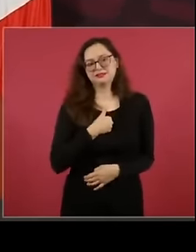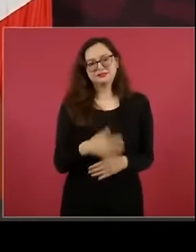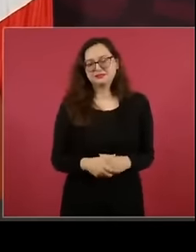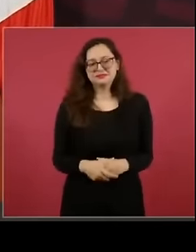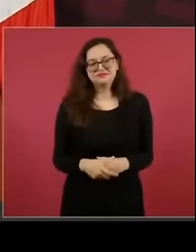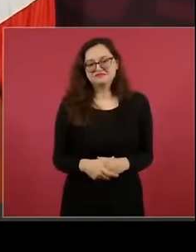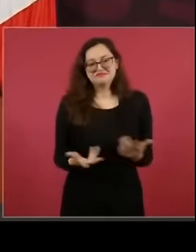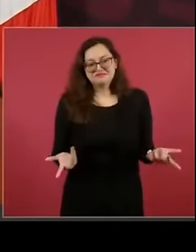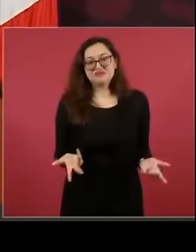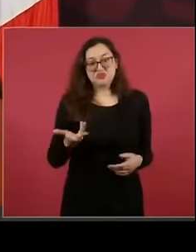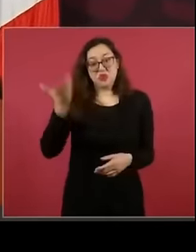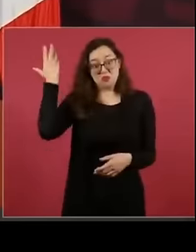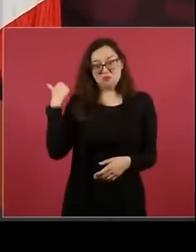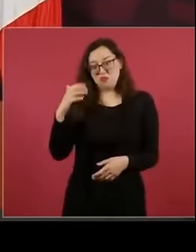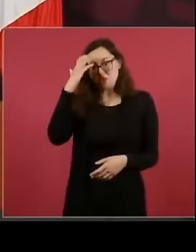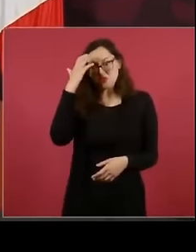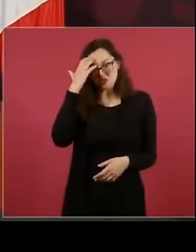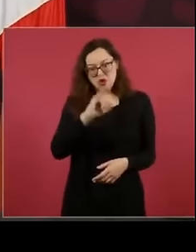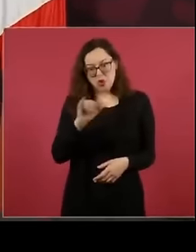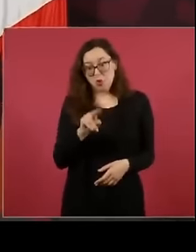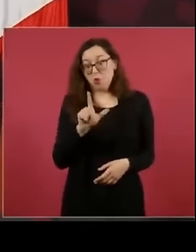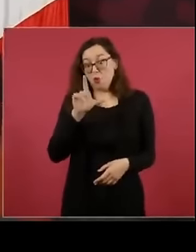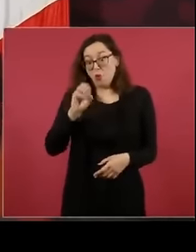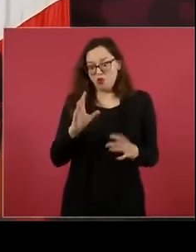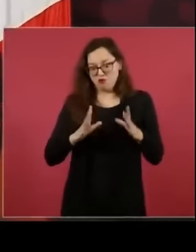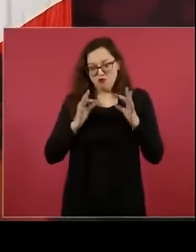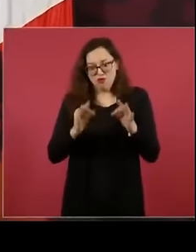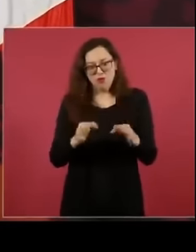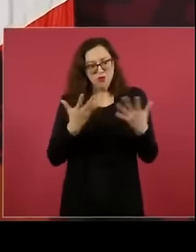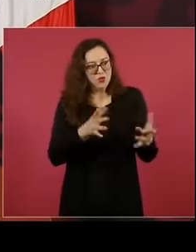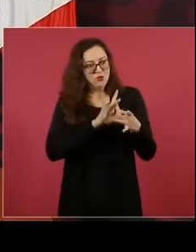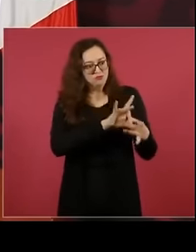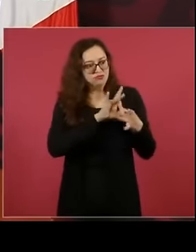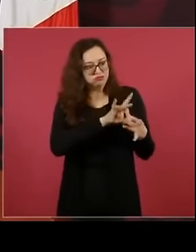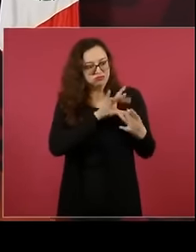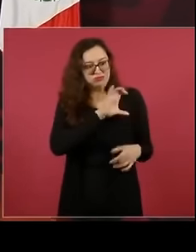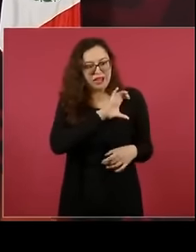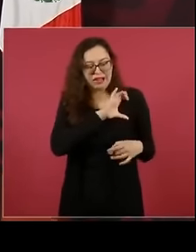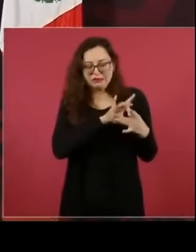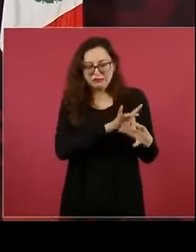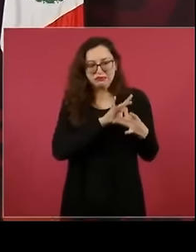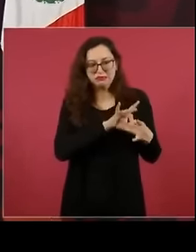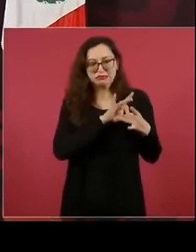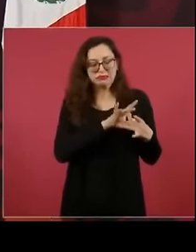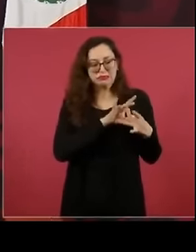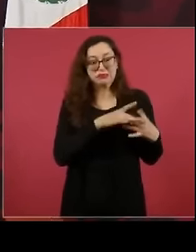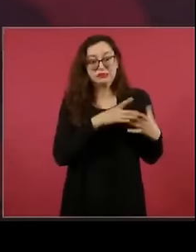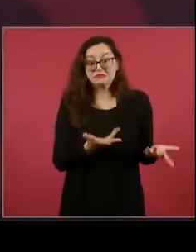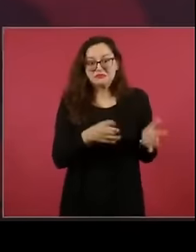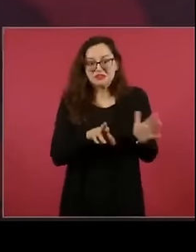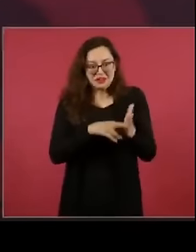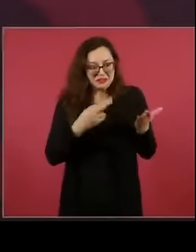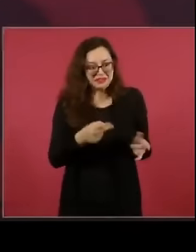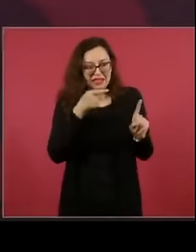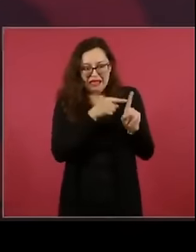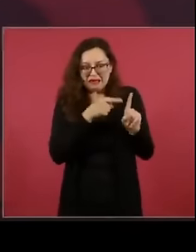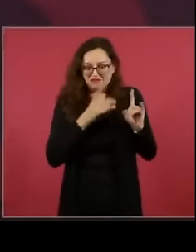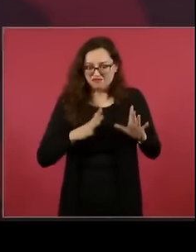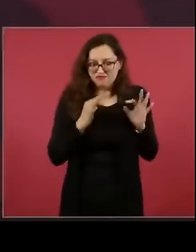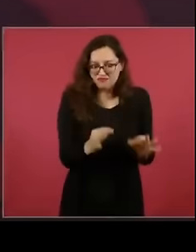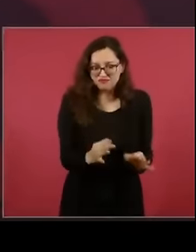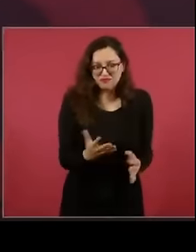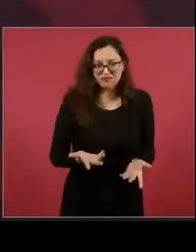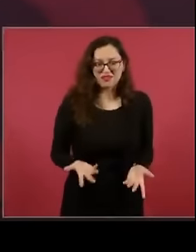porque conocía a Don Julio nos quisimos mucho mucho mucho mucho mucho sí Y esa revista en